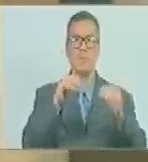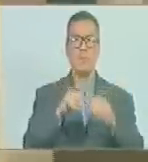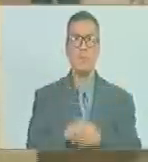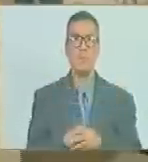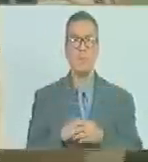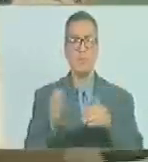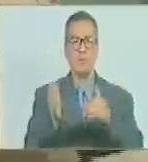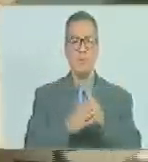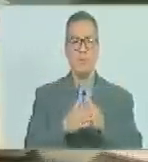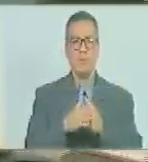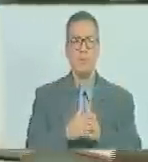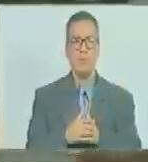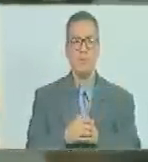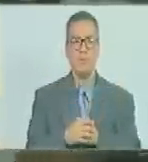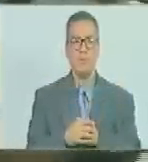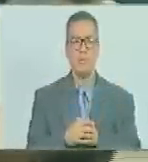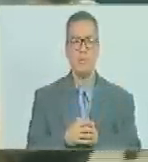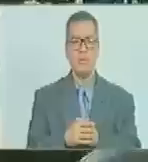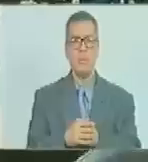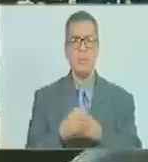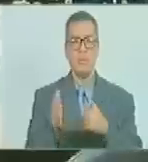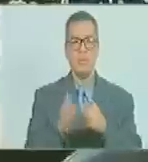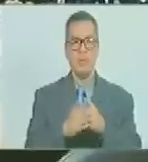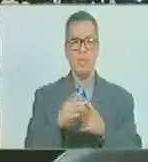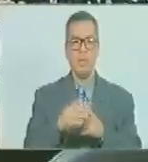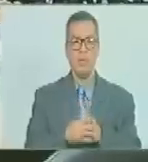Se va a cerrar. Se cierra.